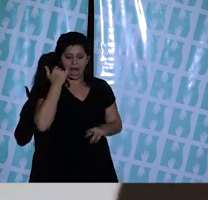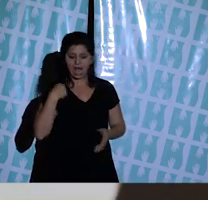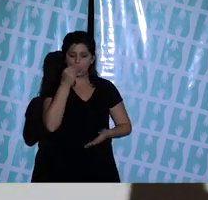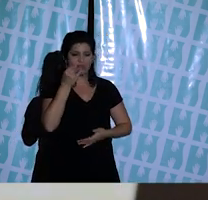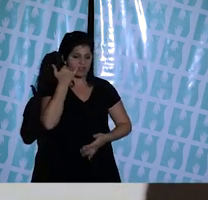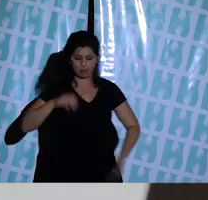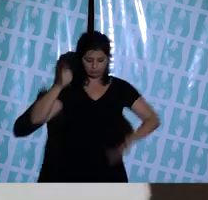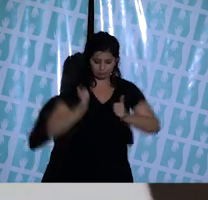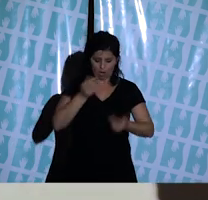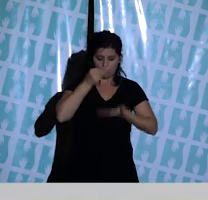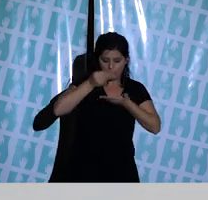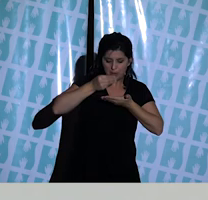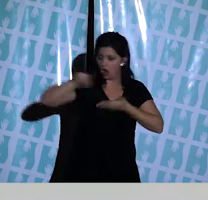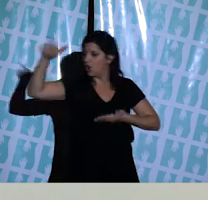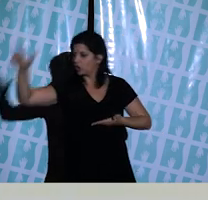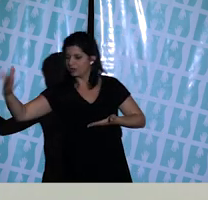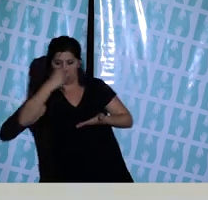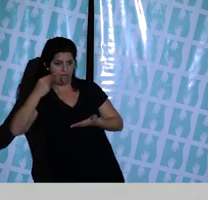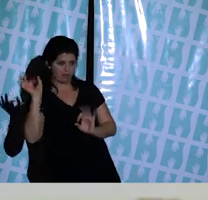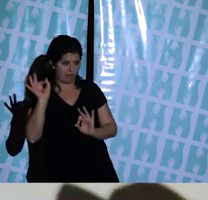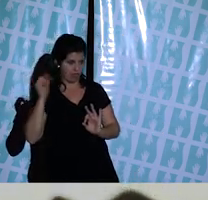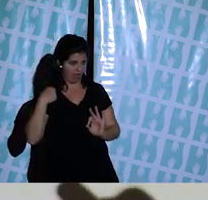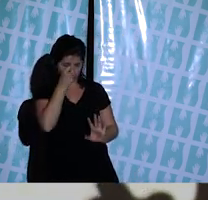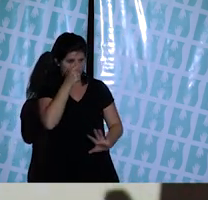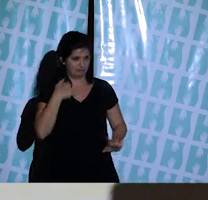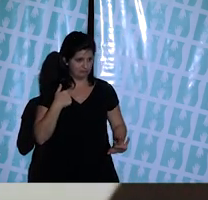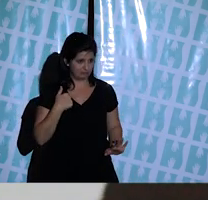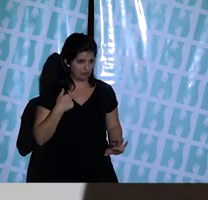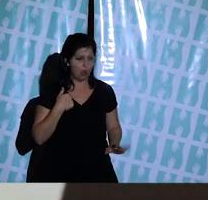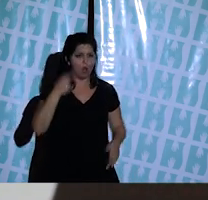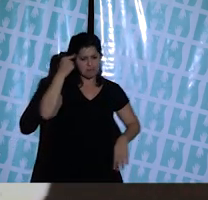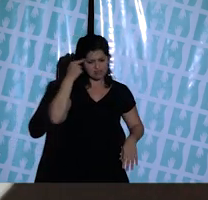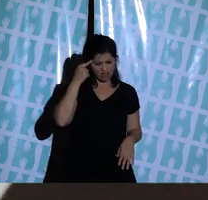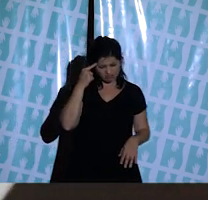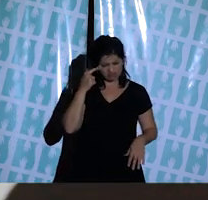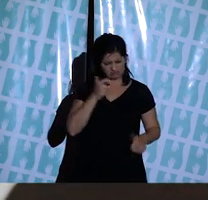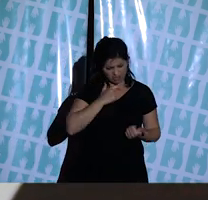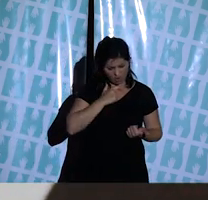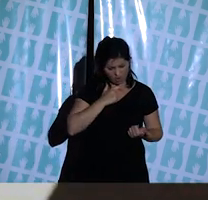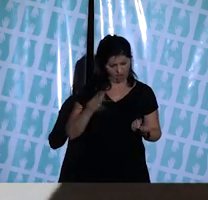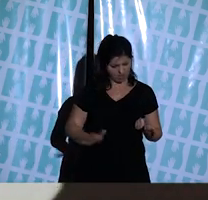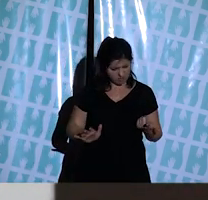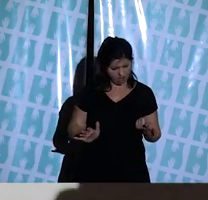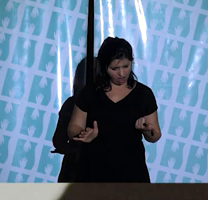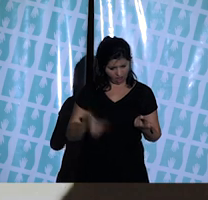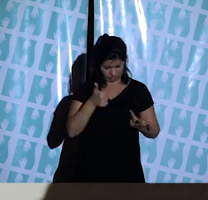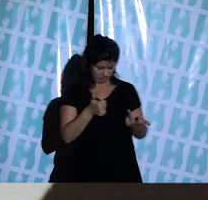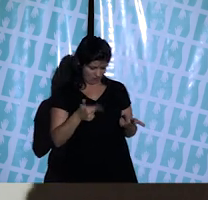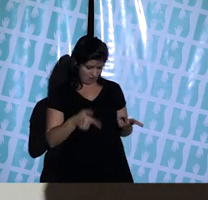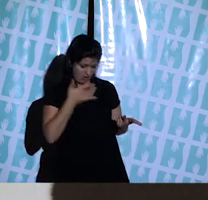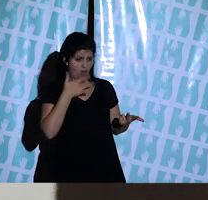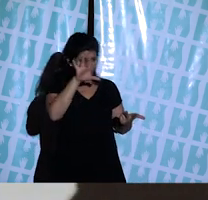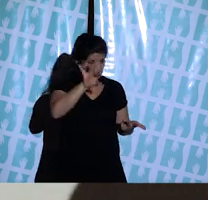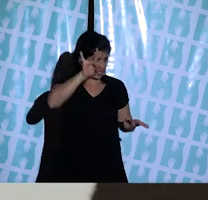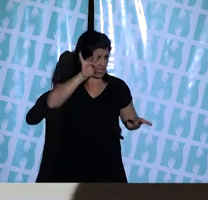sí, antes que se lo coma otro, ¿no? O pensar, sí, quiero, tengo hambre, está bueno, ¿para qué?